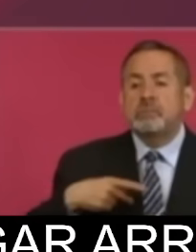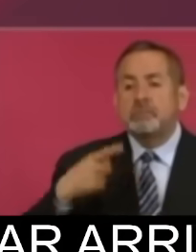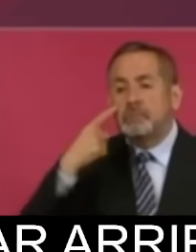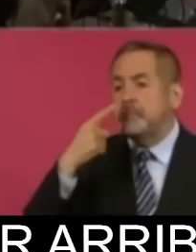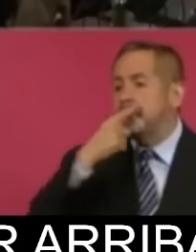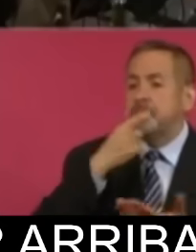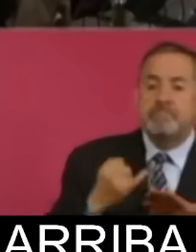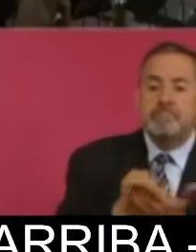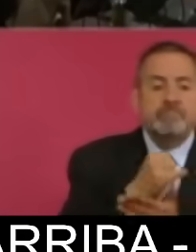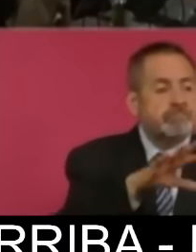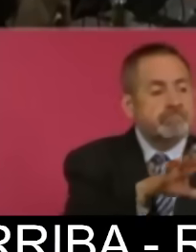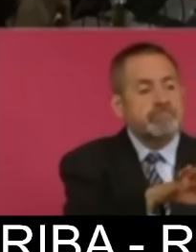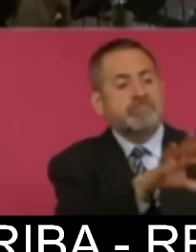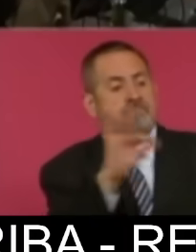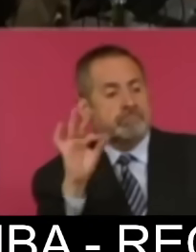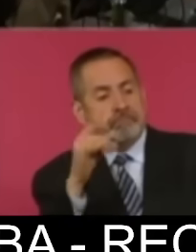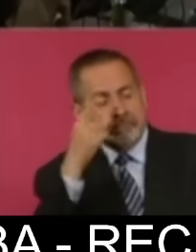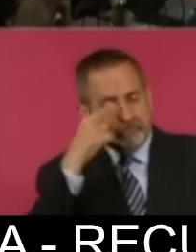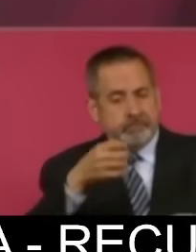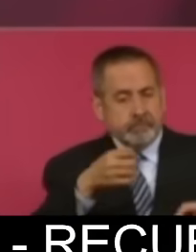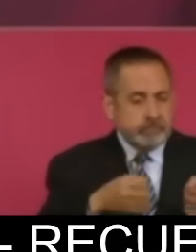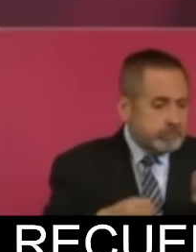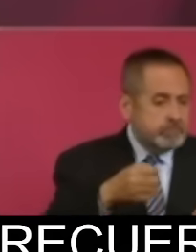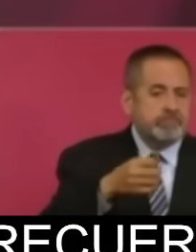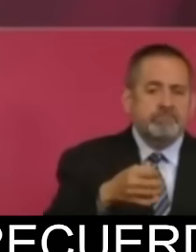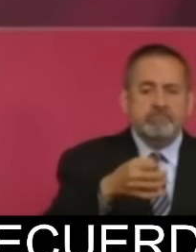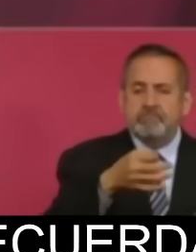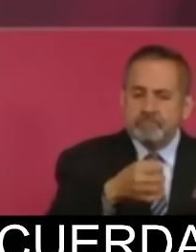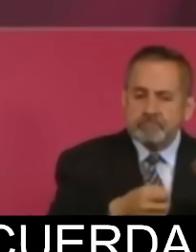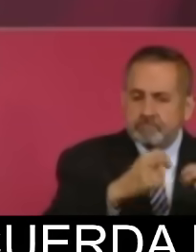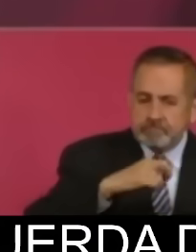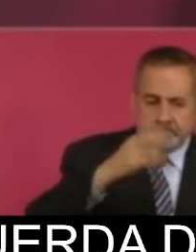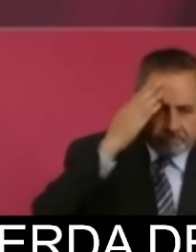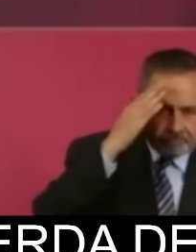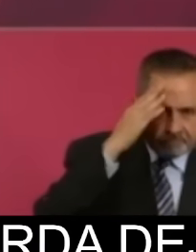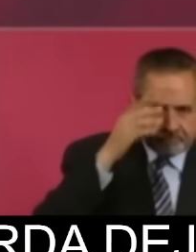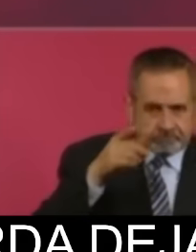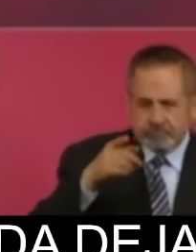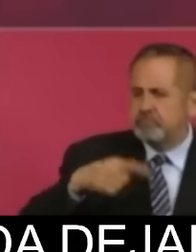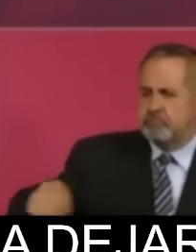elija a los jueces a los magistrados a los